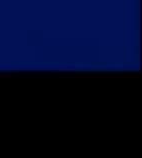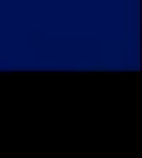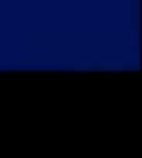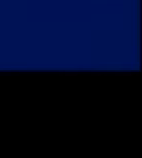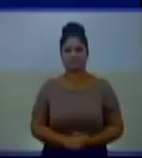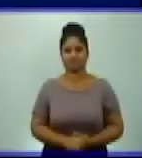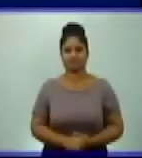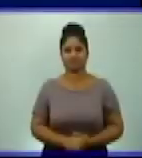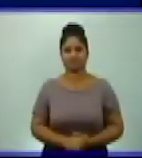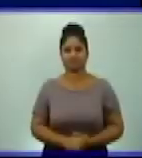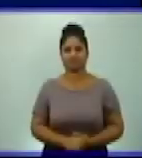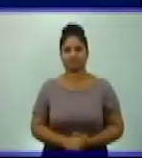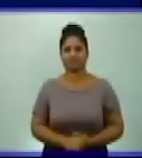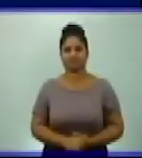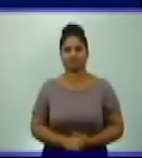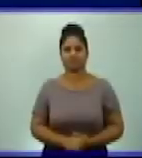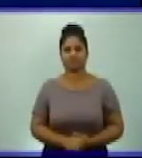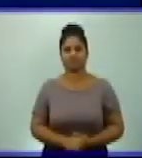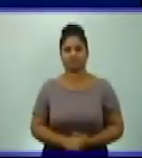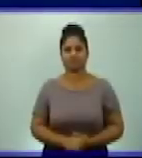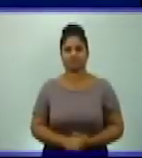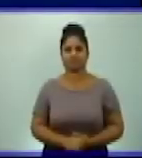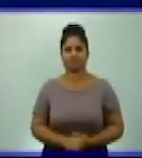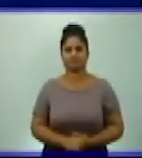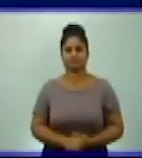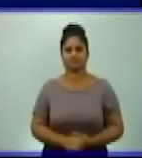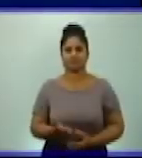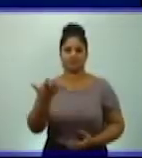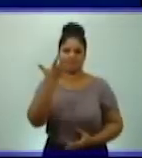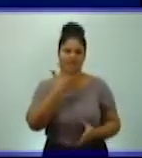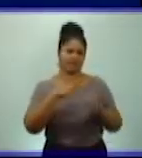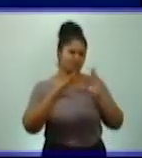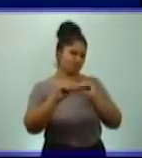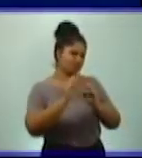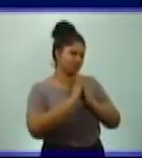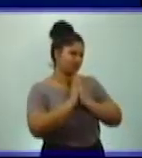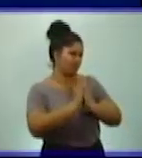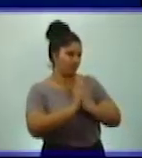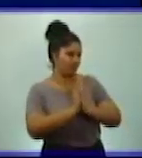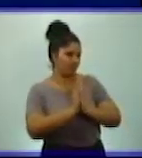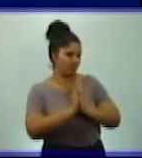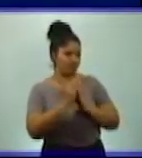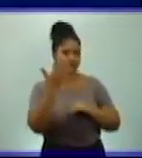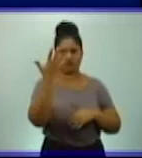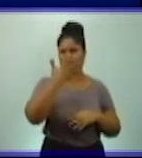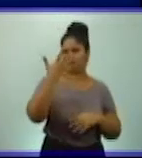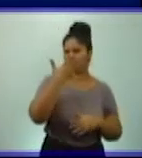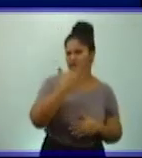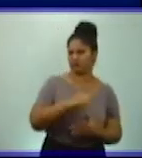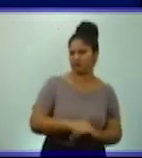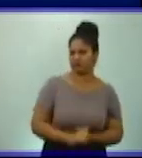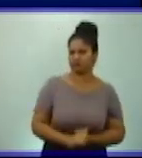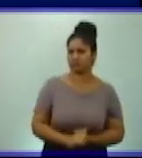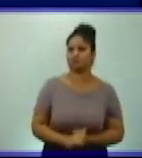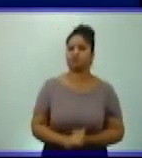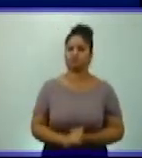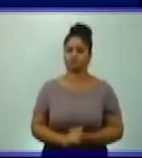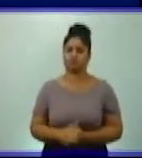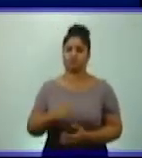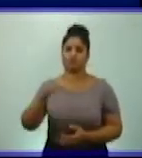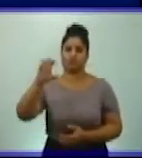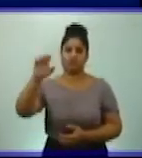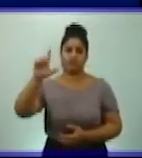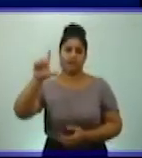Seguidamente, fíjense, ella se vuelve a referir al amado. ¿Y cómo se refiere a él? Utiliza